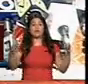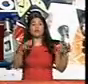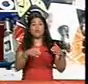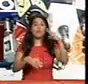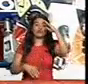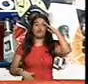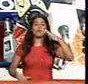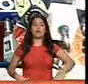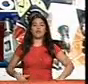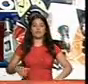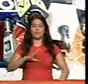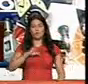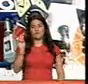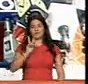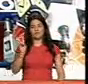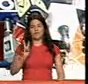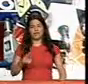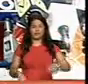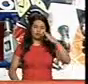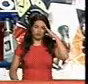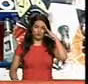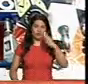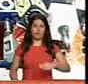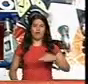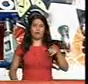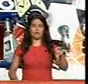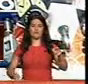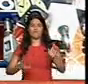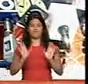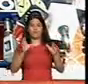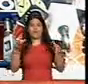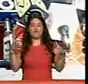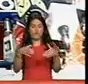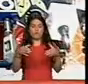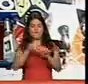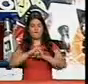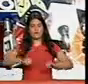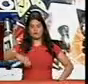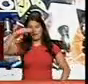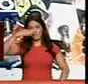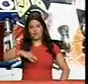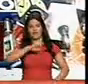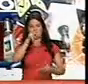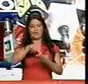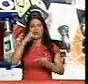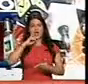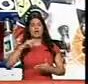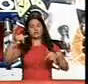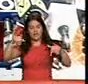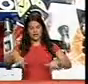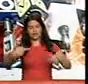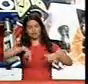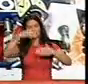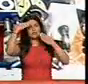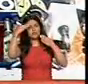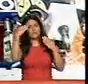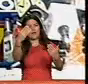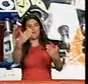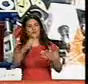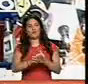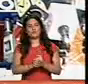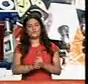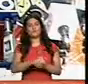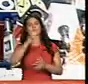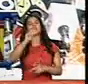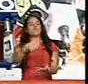soldados de la patria de nuestra gloriosa Fuerza Armada nacional bolivariana que desde aquí le enviamos un saludo y